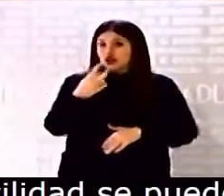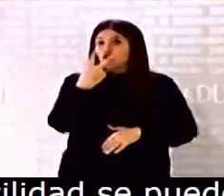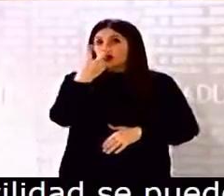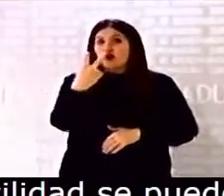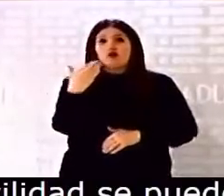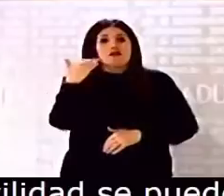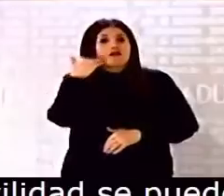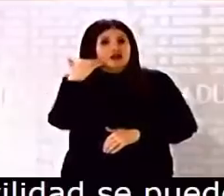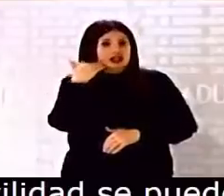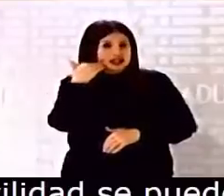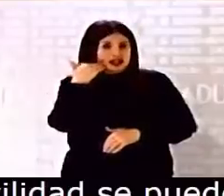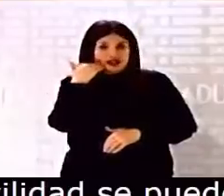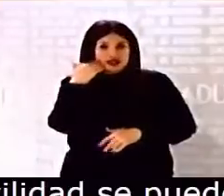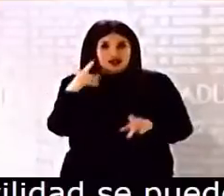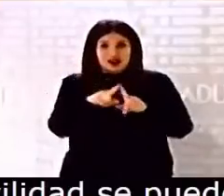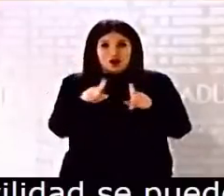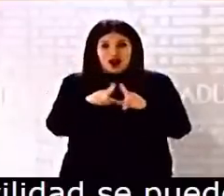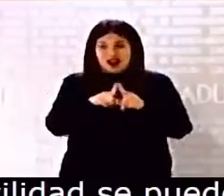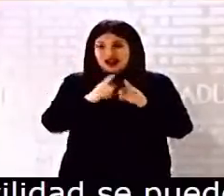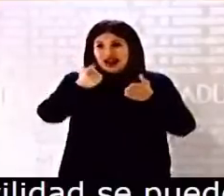calendario,